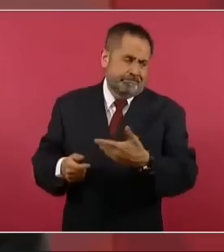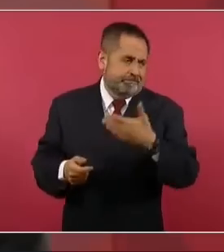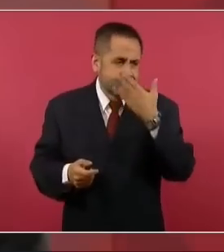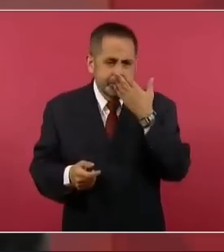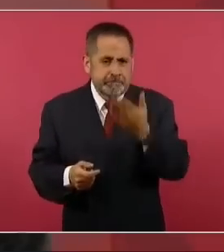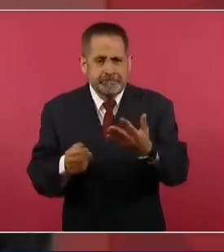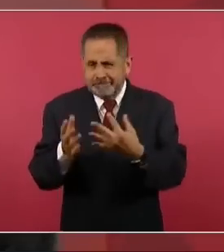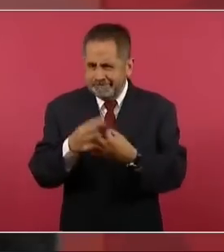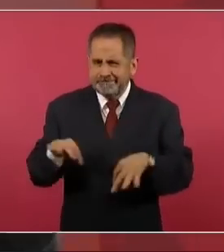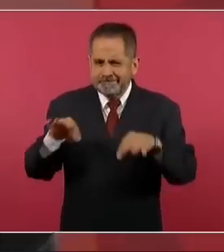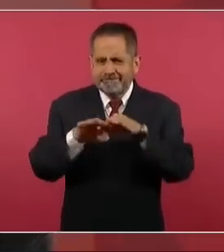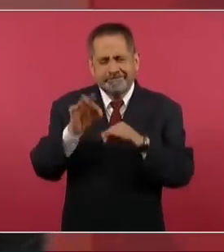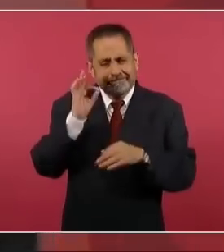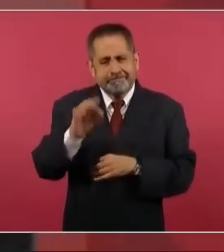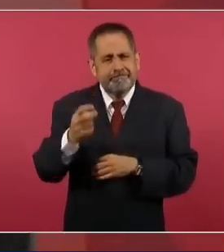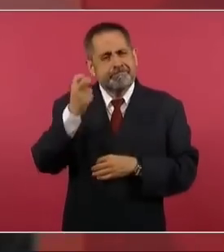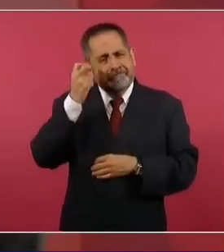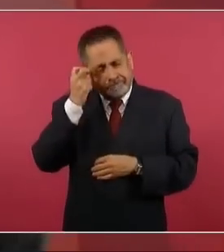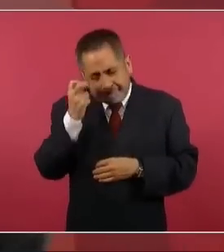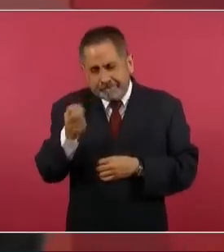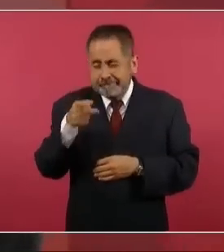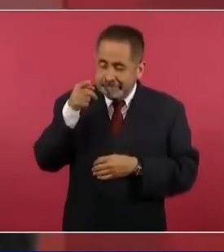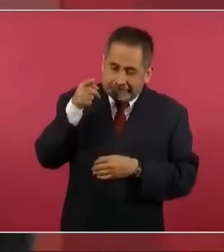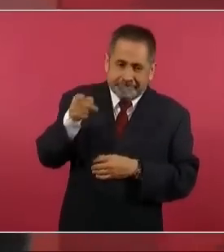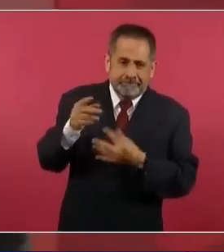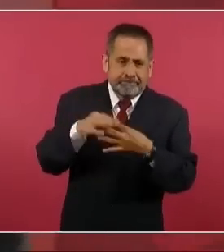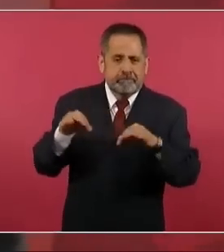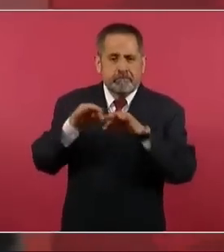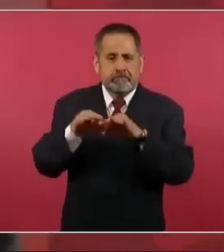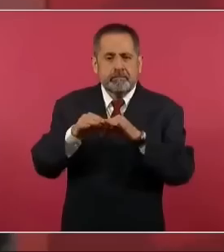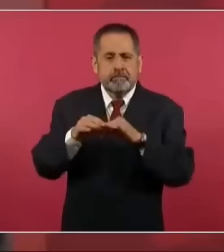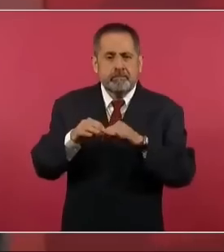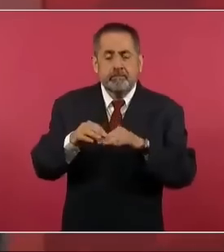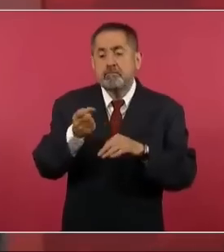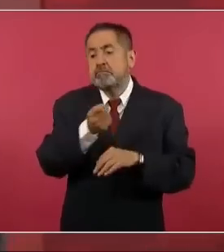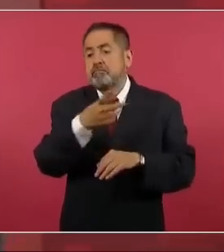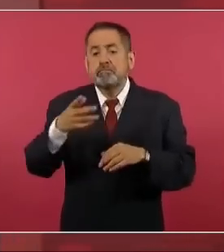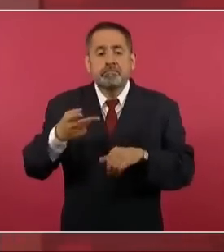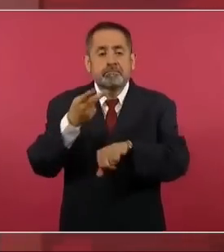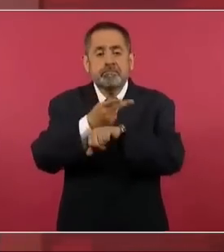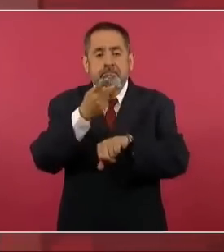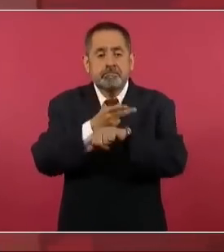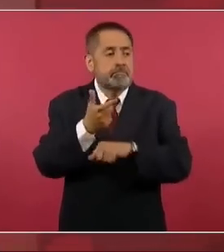es importantísimo. Esa es la edad de mayor deserción escolar,